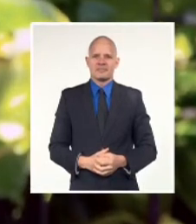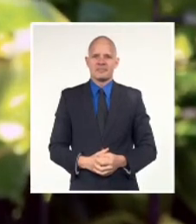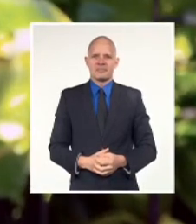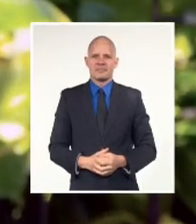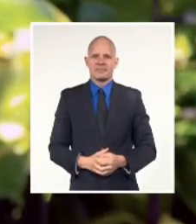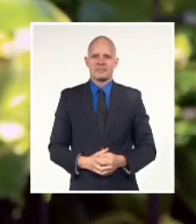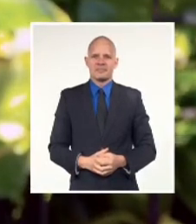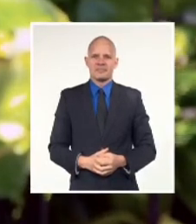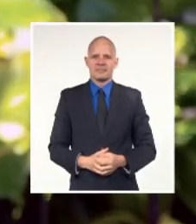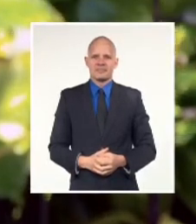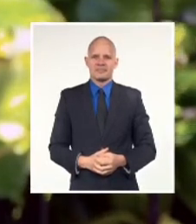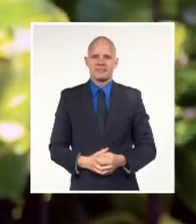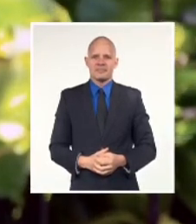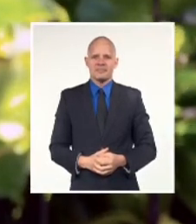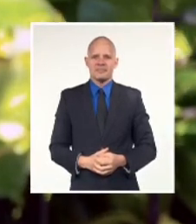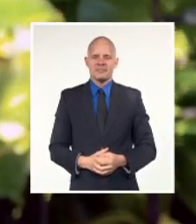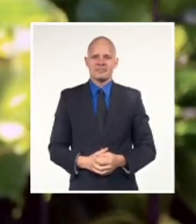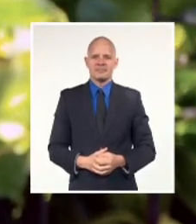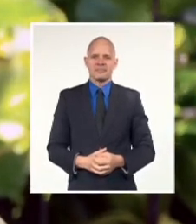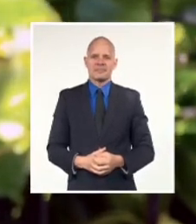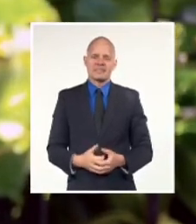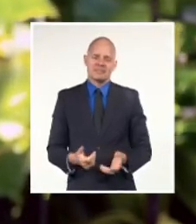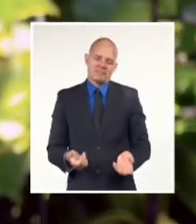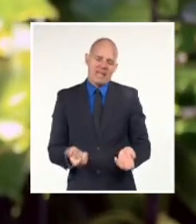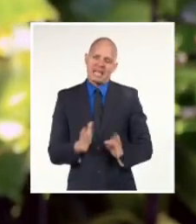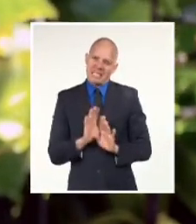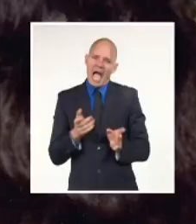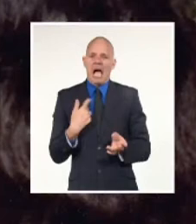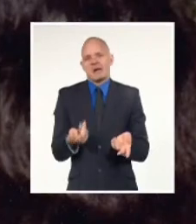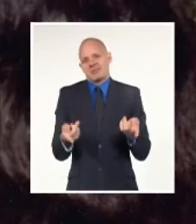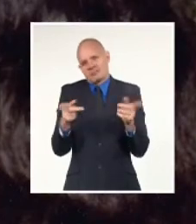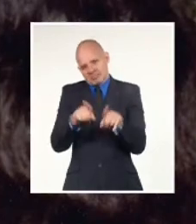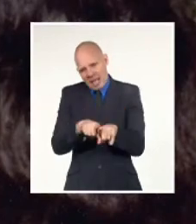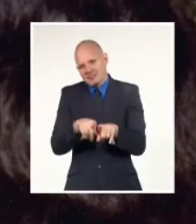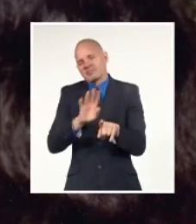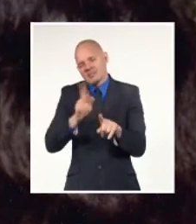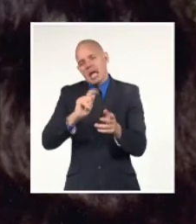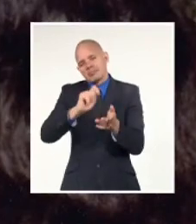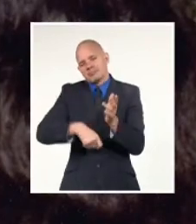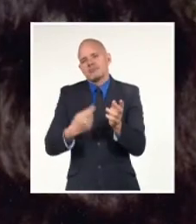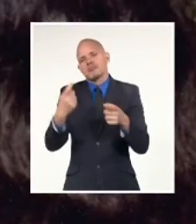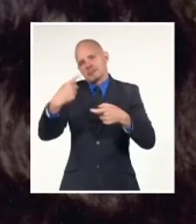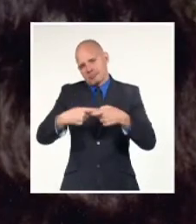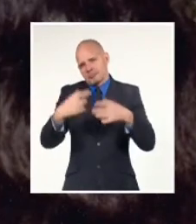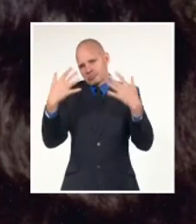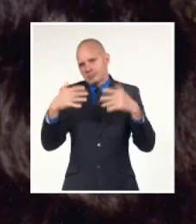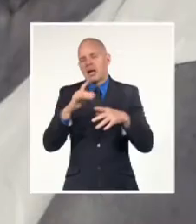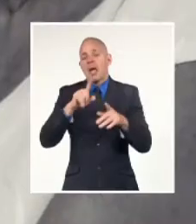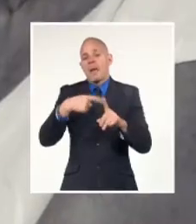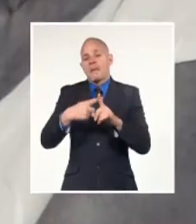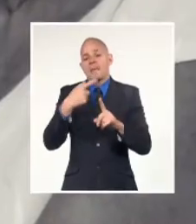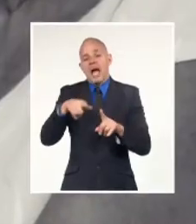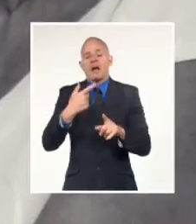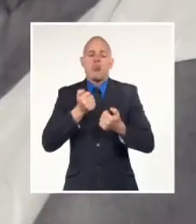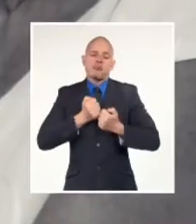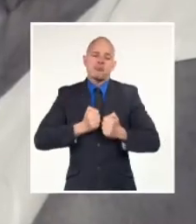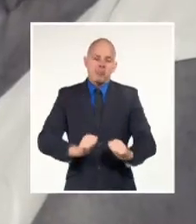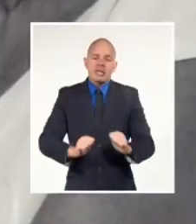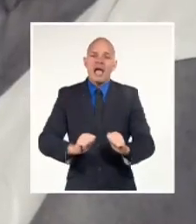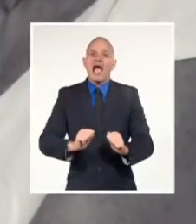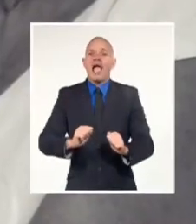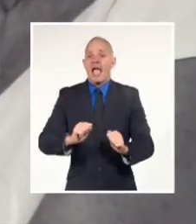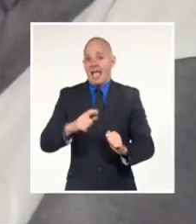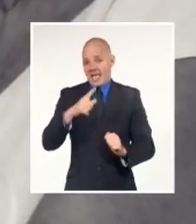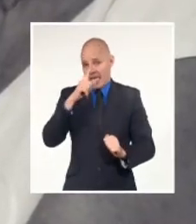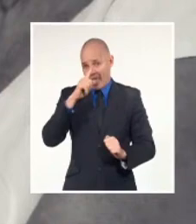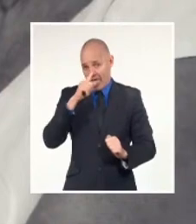Eventualmente, pues, pudimos construir nuestra vida juntos. Nació nuestro hijo al año. Ya, pues, llevamos